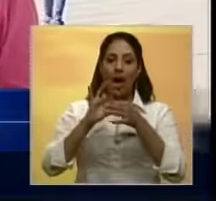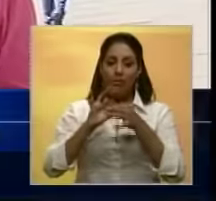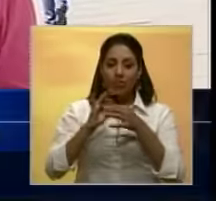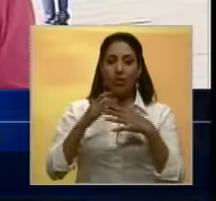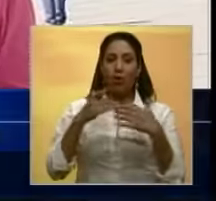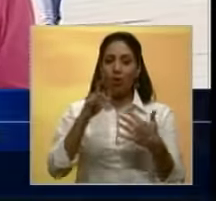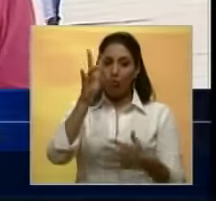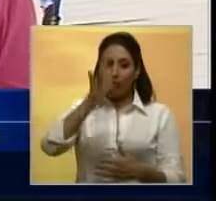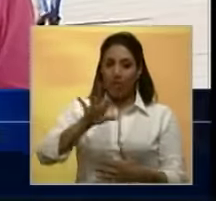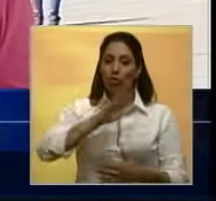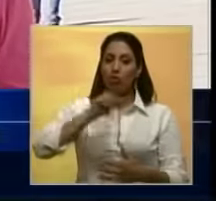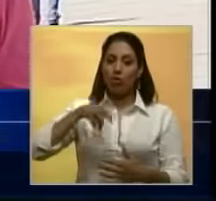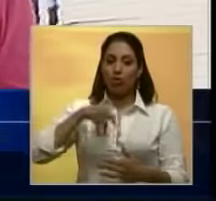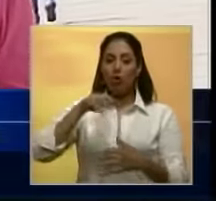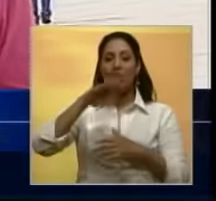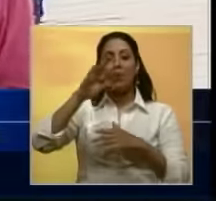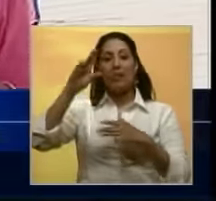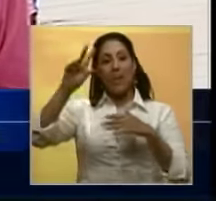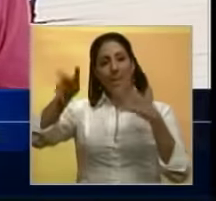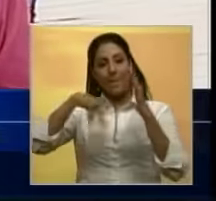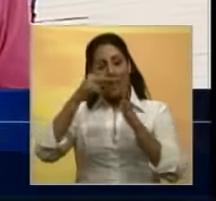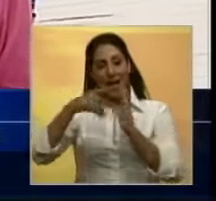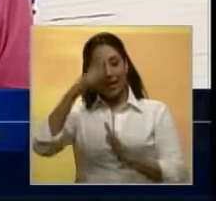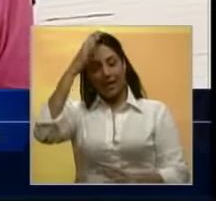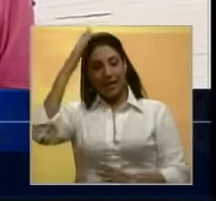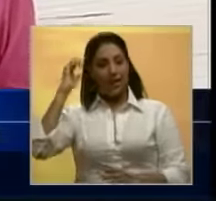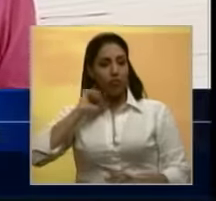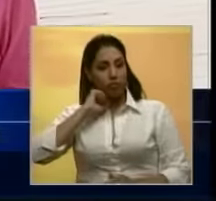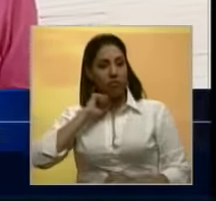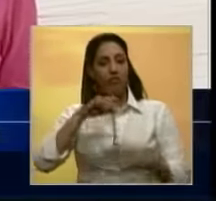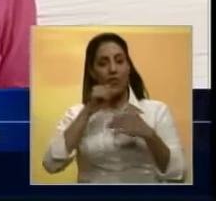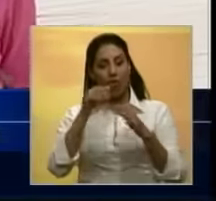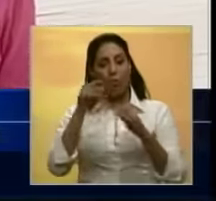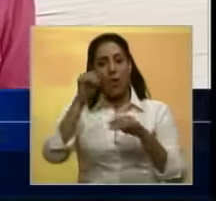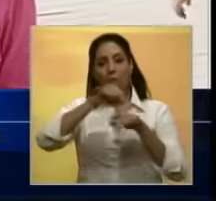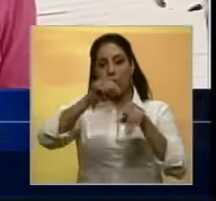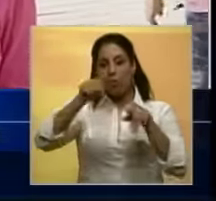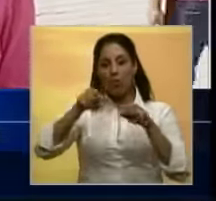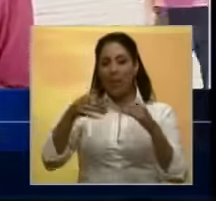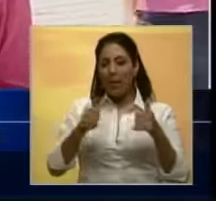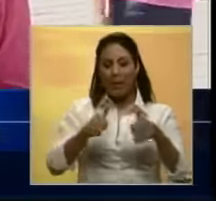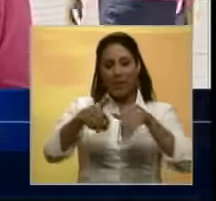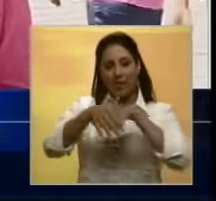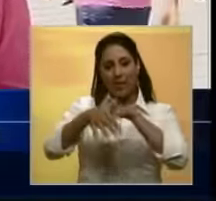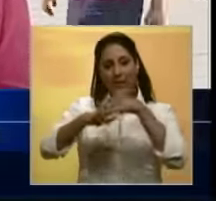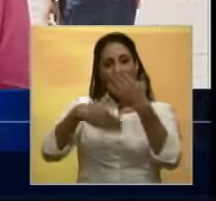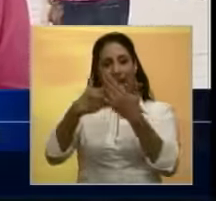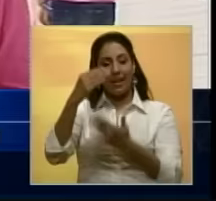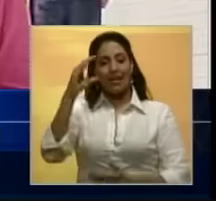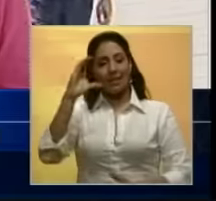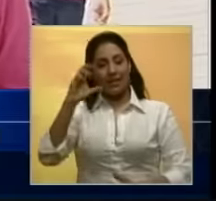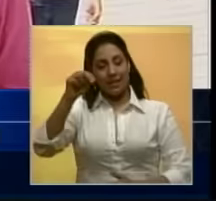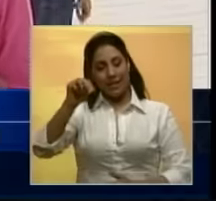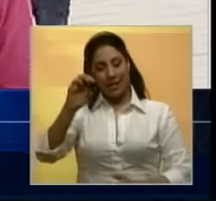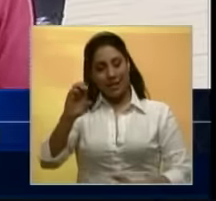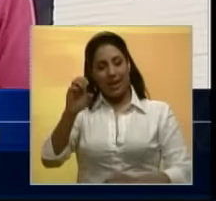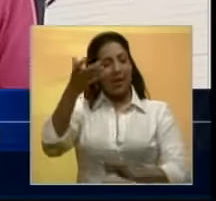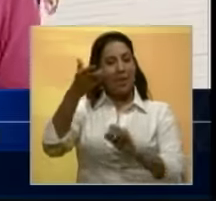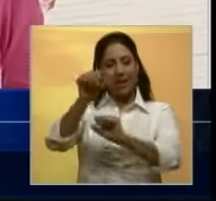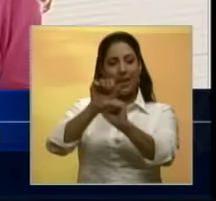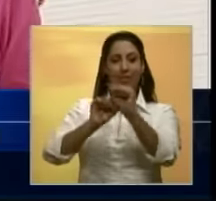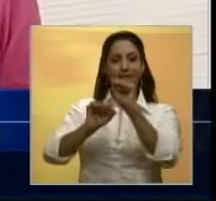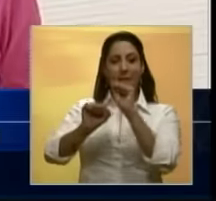efecto, el contacto lo hacemos desde Parque Cristal, uno de los cuatro puntos que fijó la oposición para la movilización hacia el Consejo Nacional Electoral en